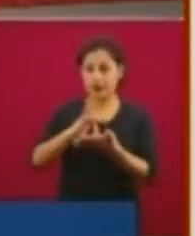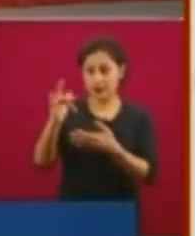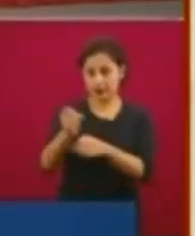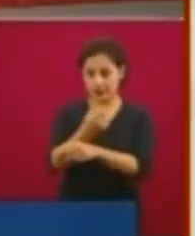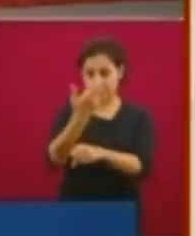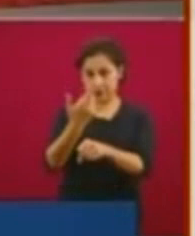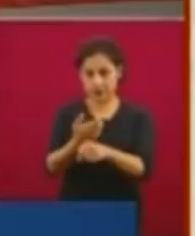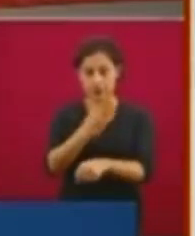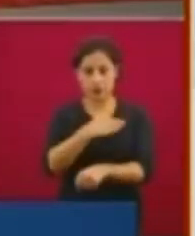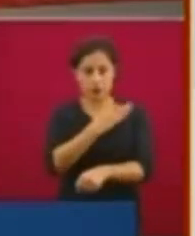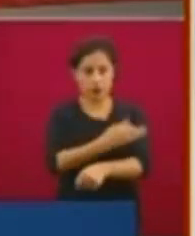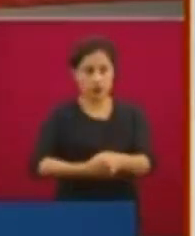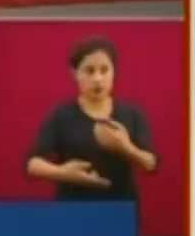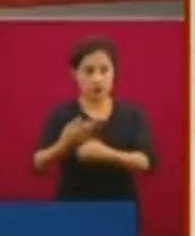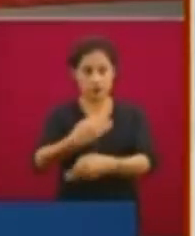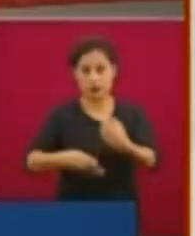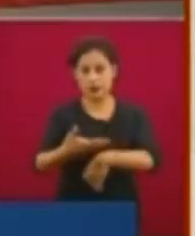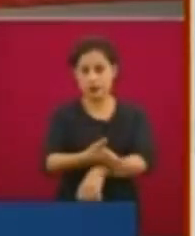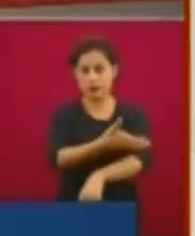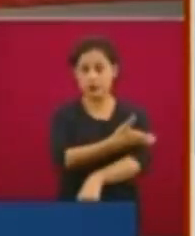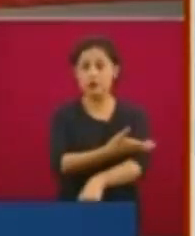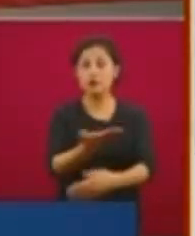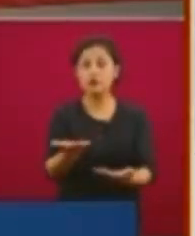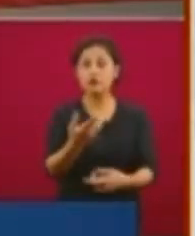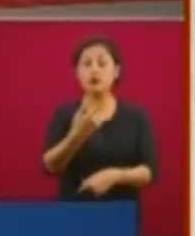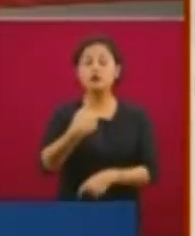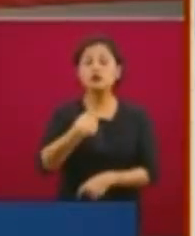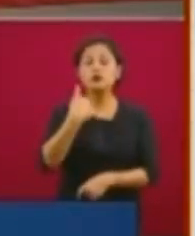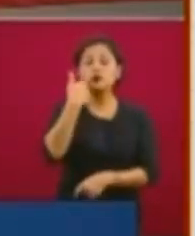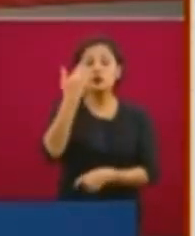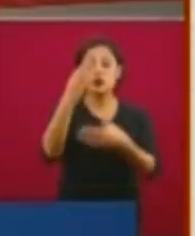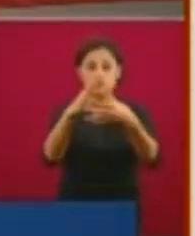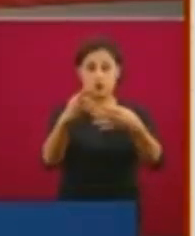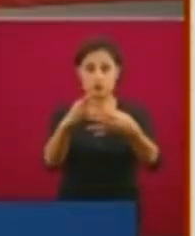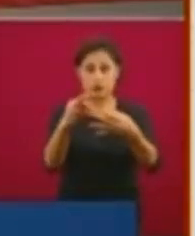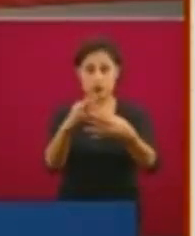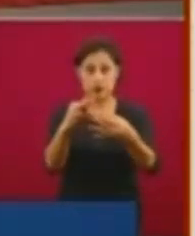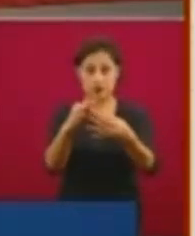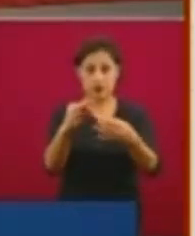existe. Ah, mira. Y estaríamos hablando de acción, de un número importante de acciones.